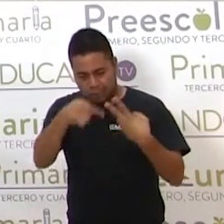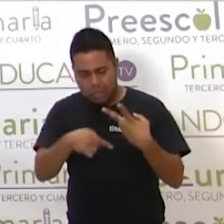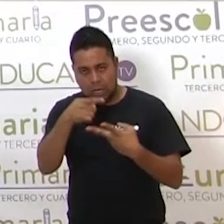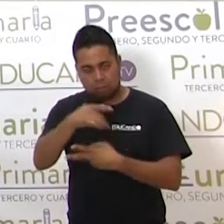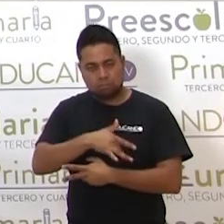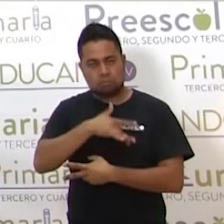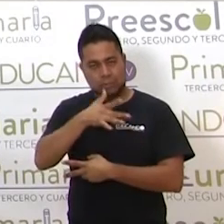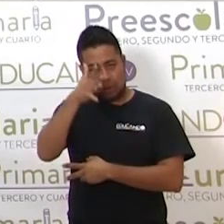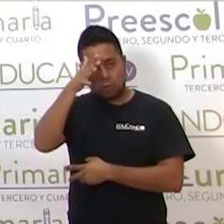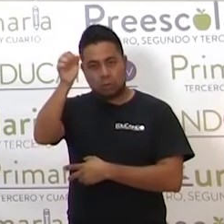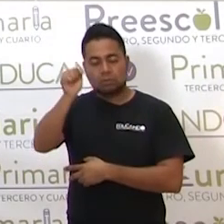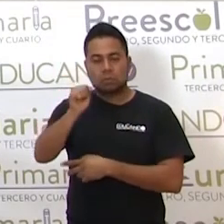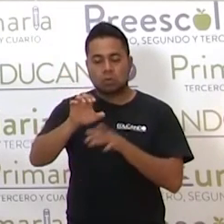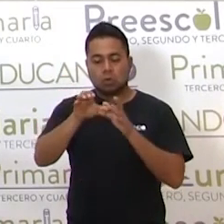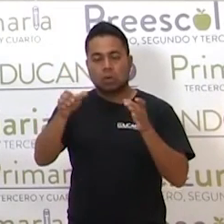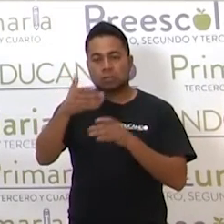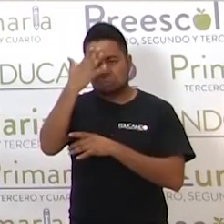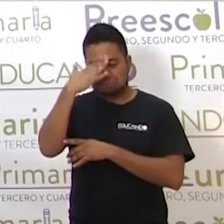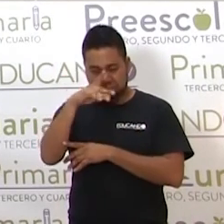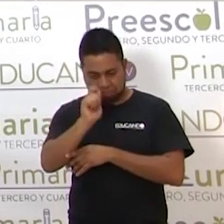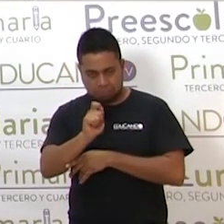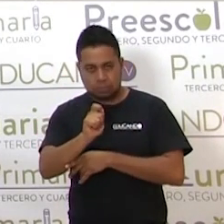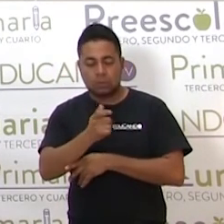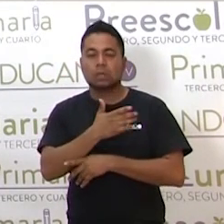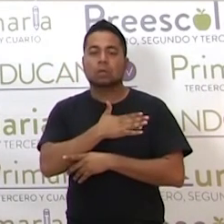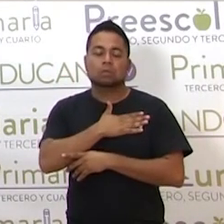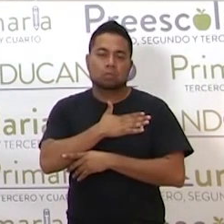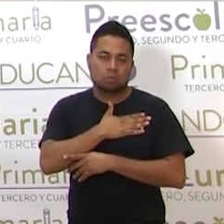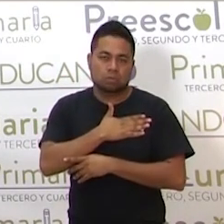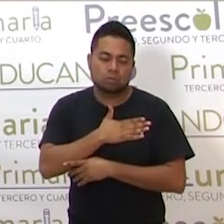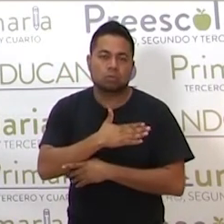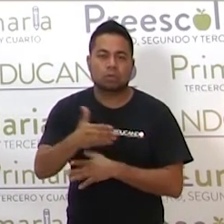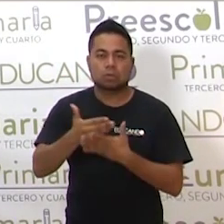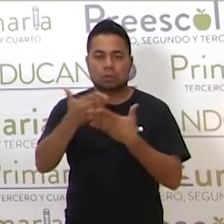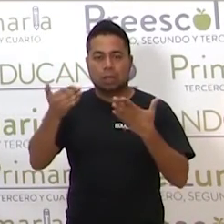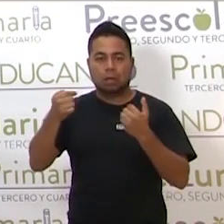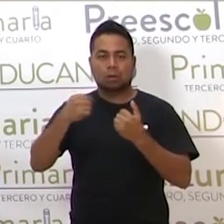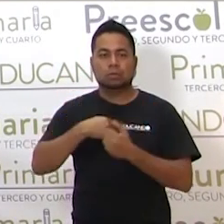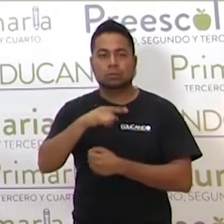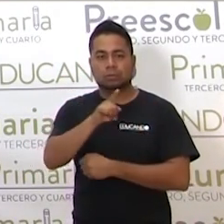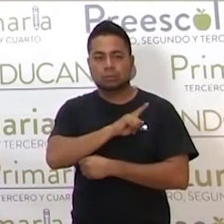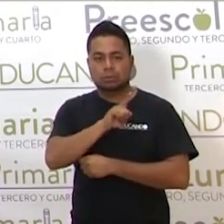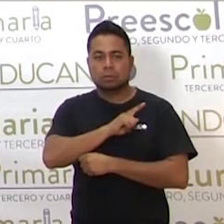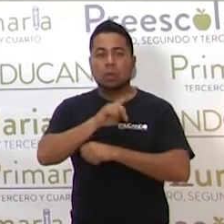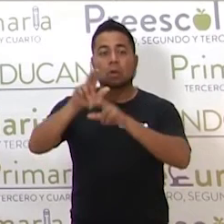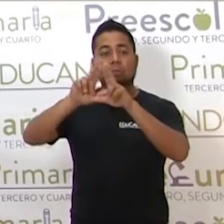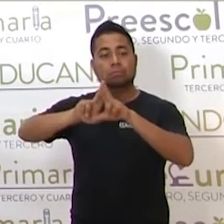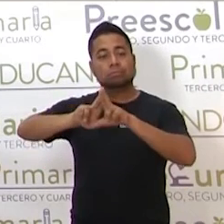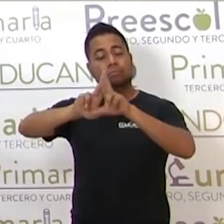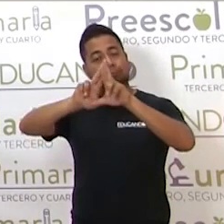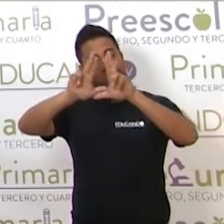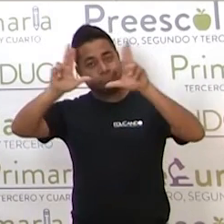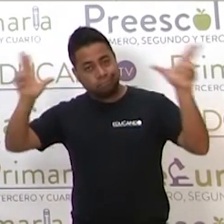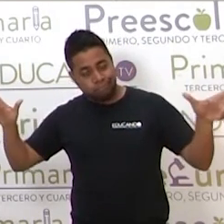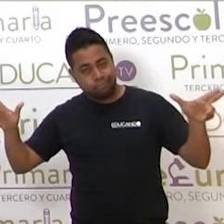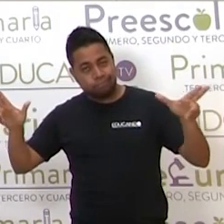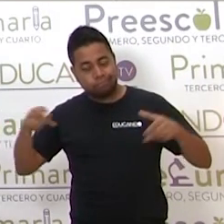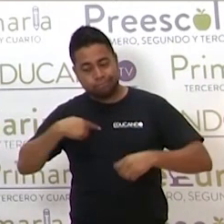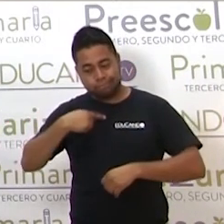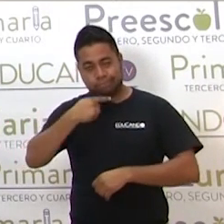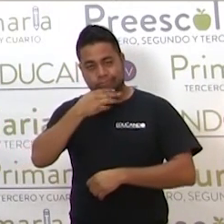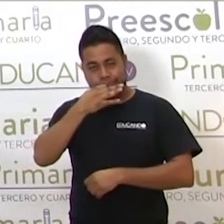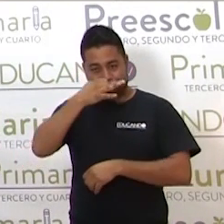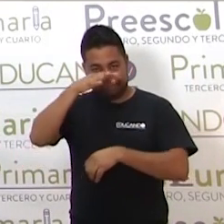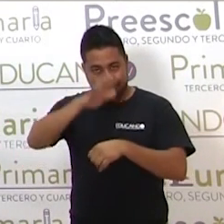cuento. Y bueno, creo que no me queda más que despedirme y